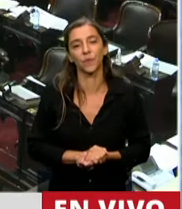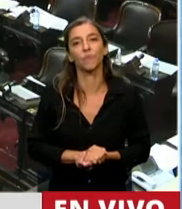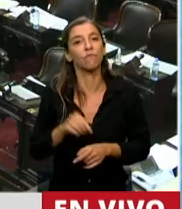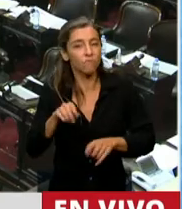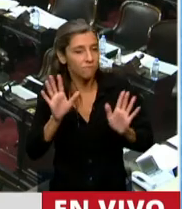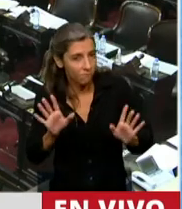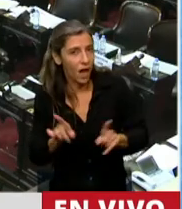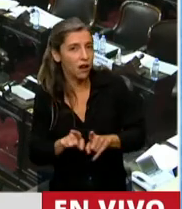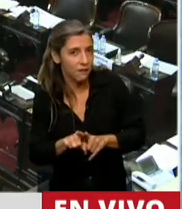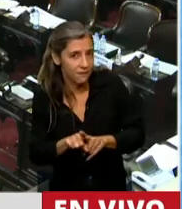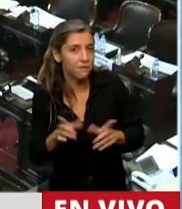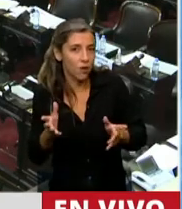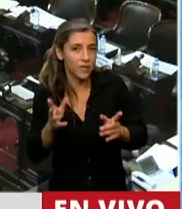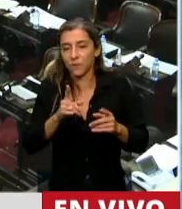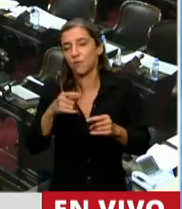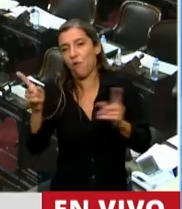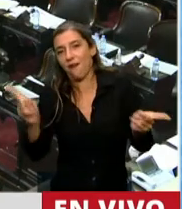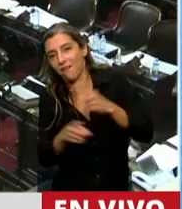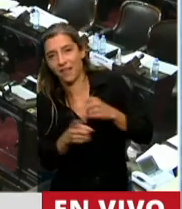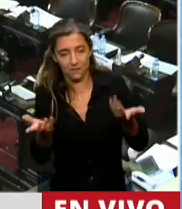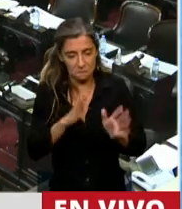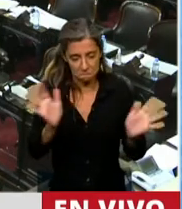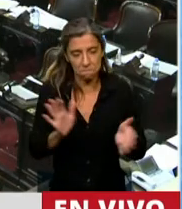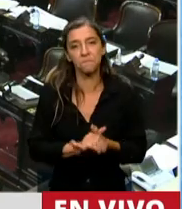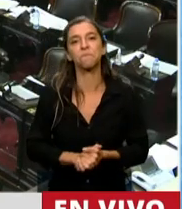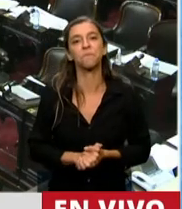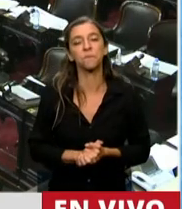el de la misma manera, al revés.